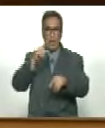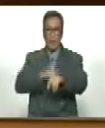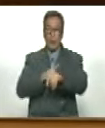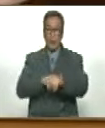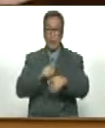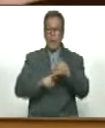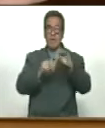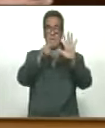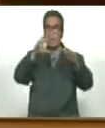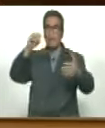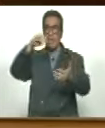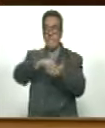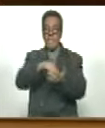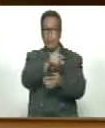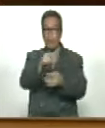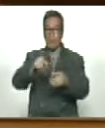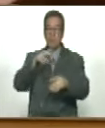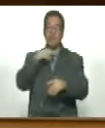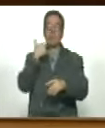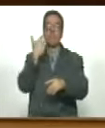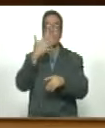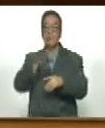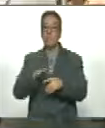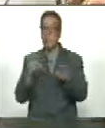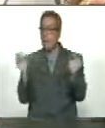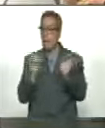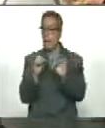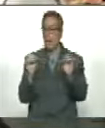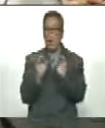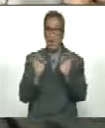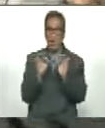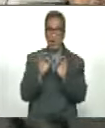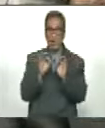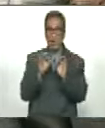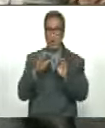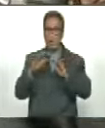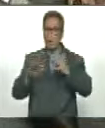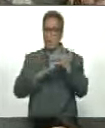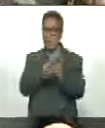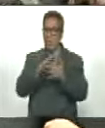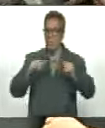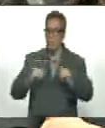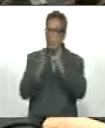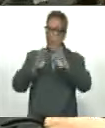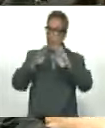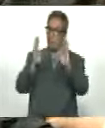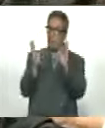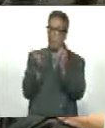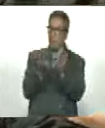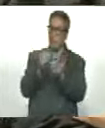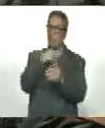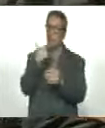mató 70.000 personas que no tenían nada que ver con la conflagración mundial,